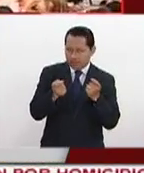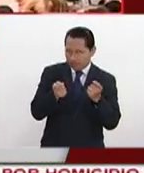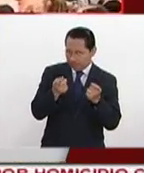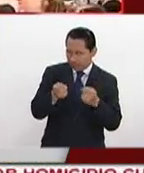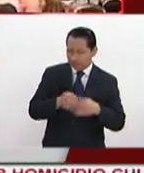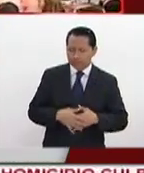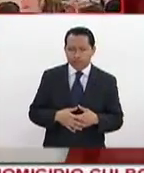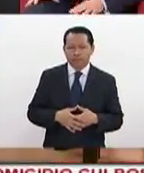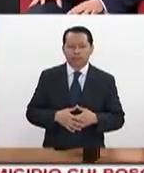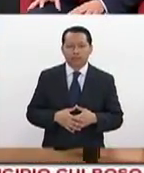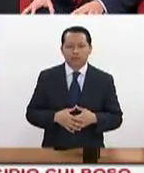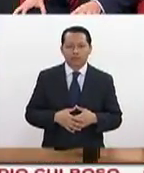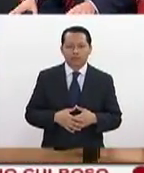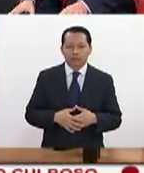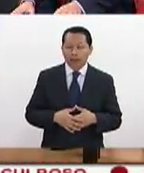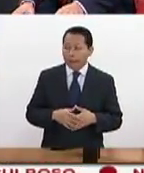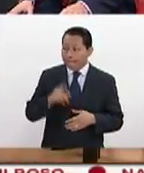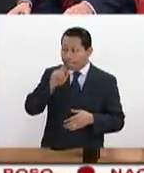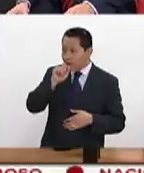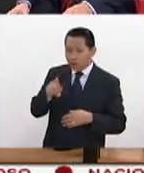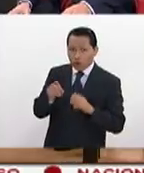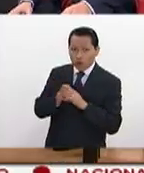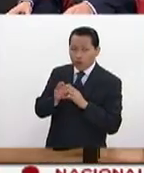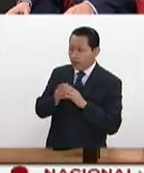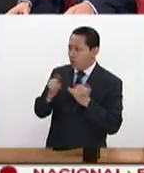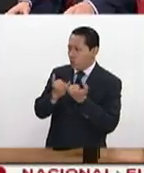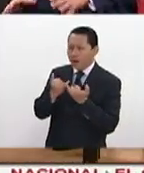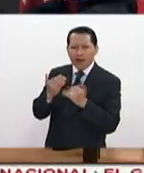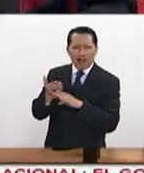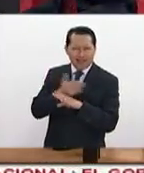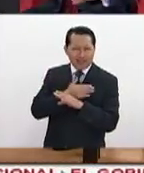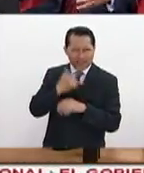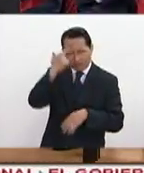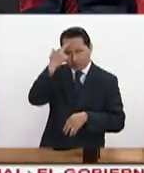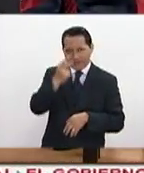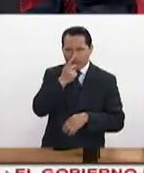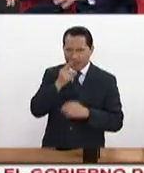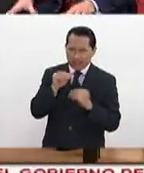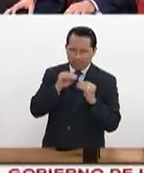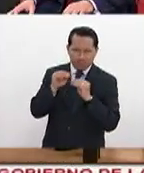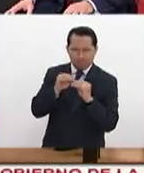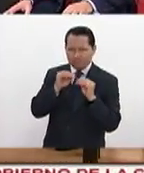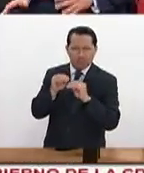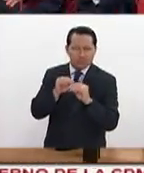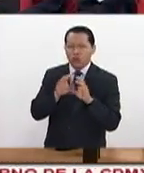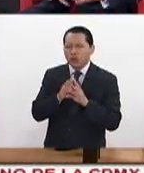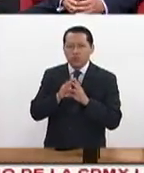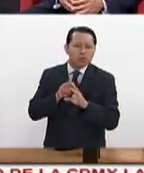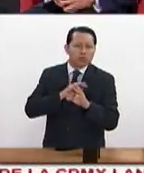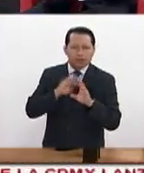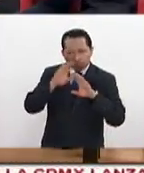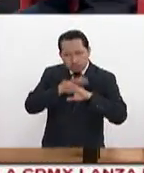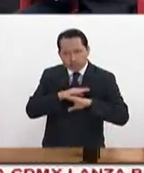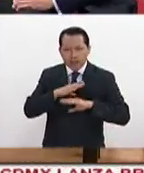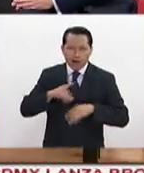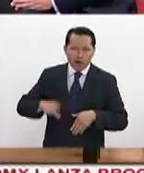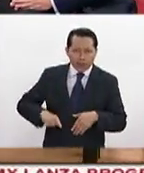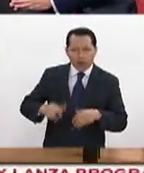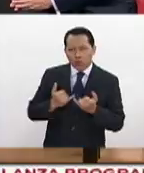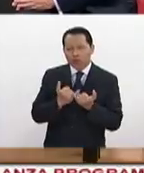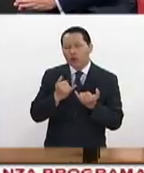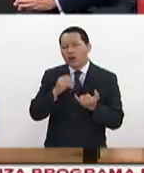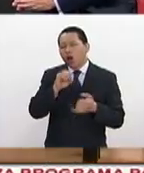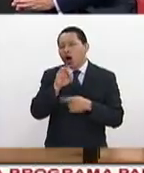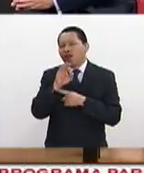menos. Claro, es decir, se estaban también llevando estas negociaciones en República Dominicana entre varios países para mediar precisamente entre el gobierno y el